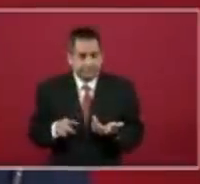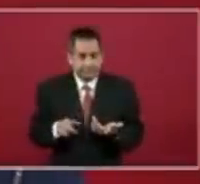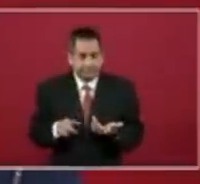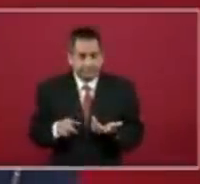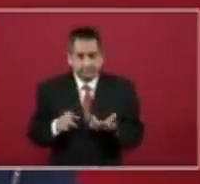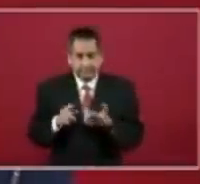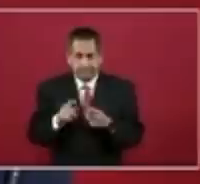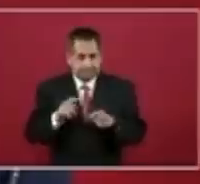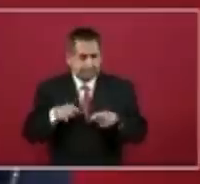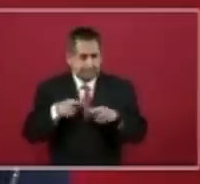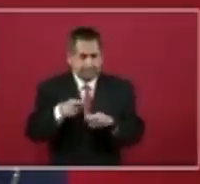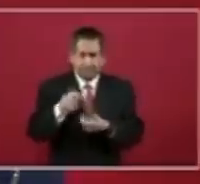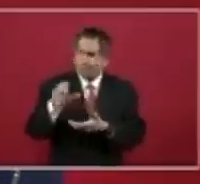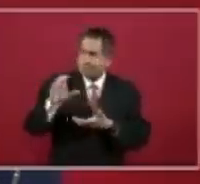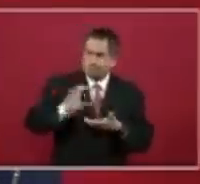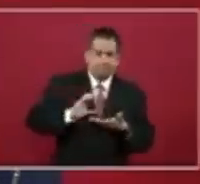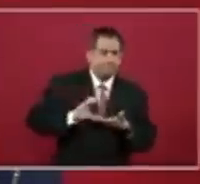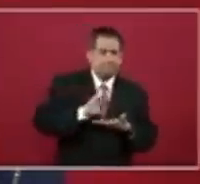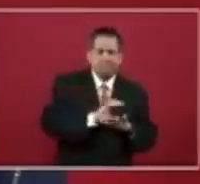recibían recursos.